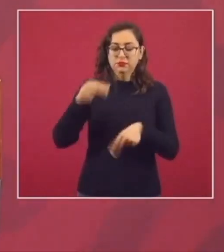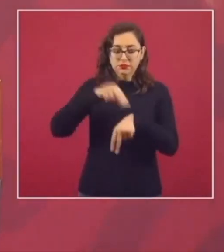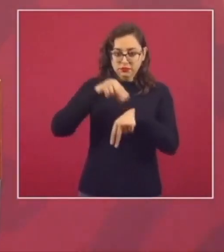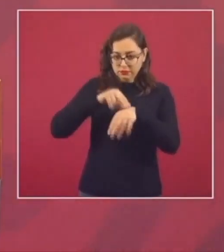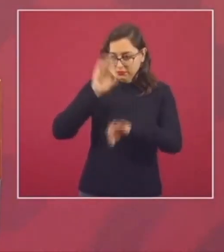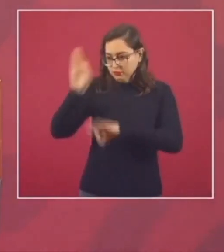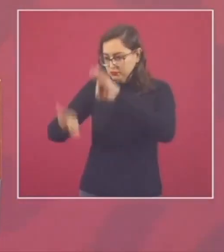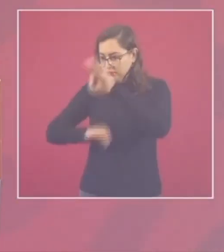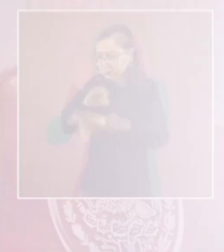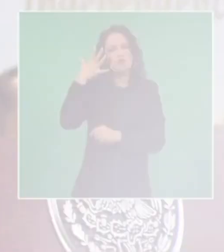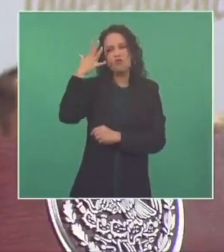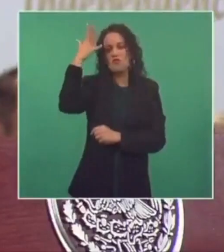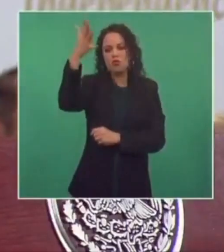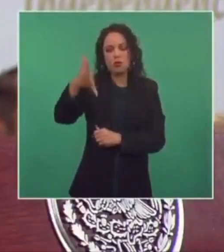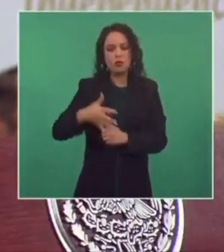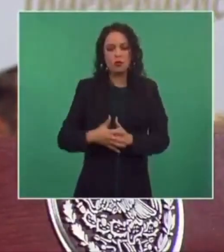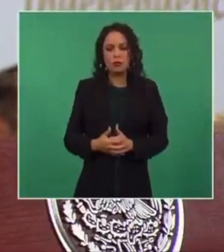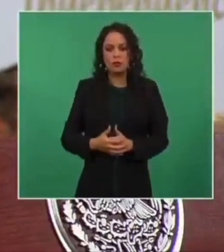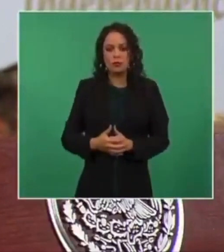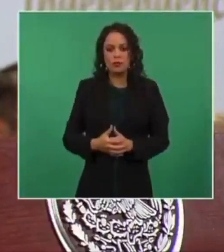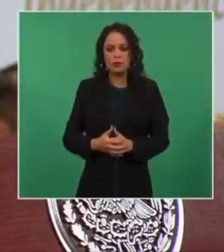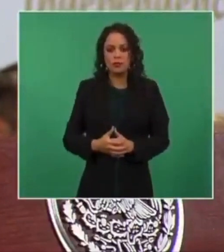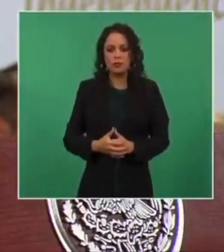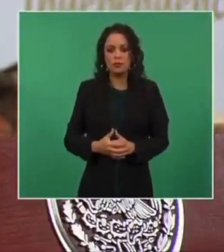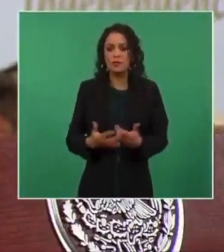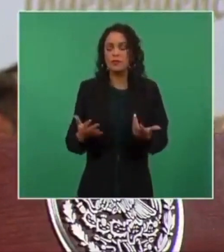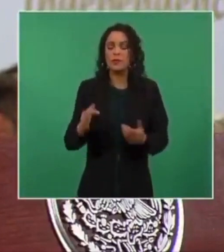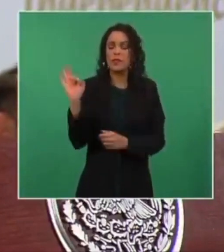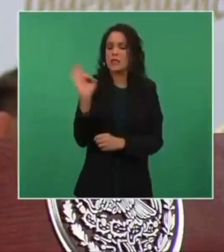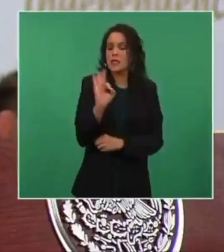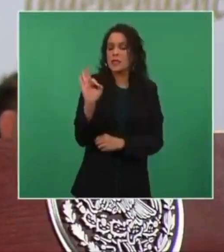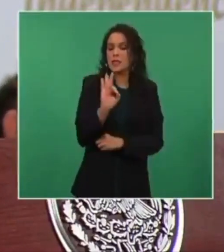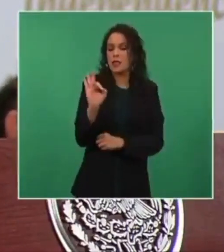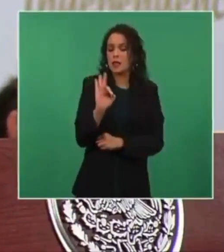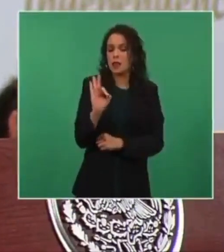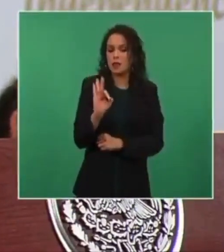Si hay que tomar